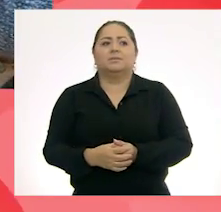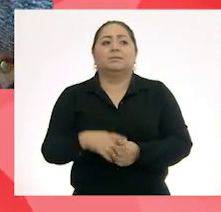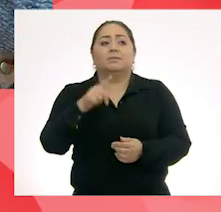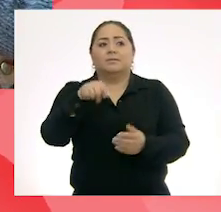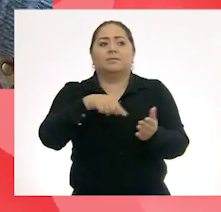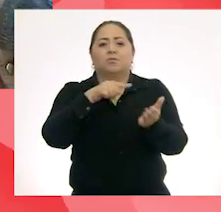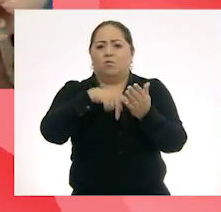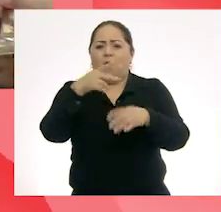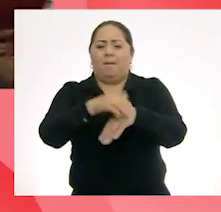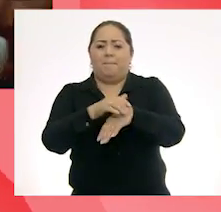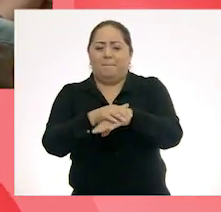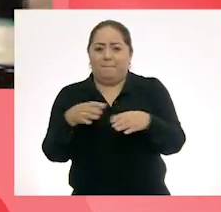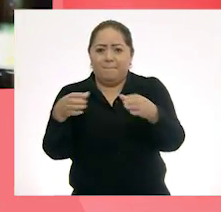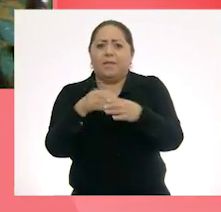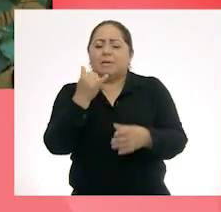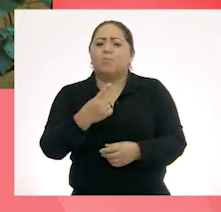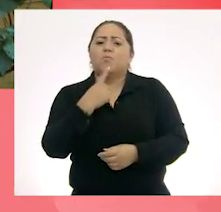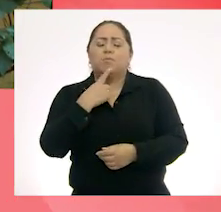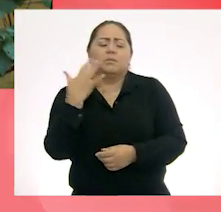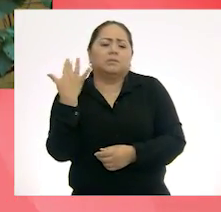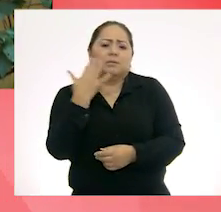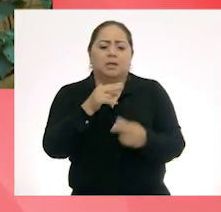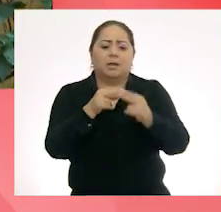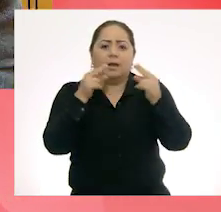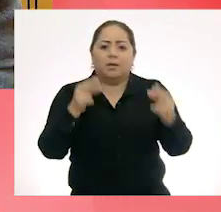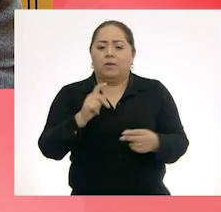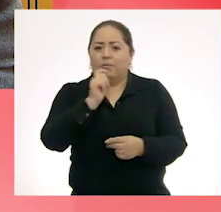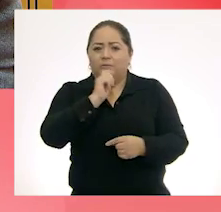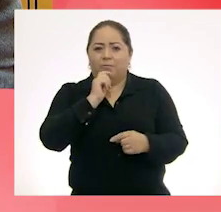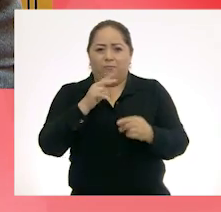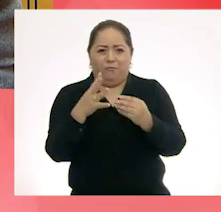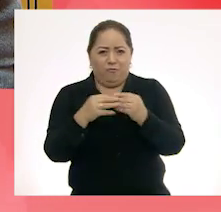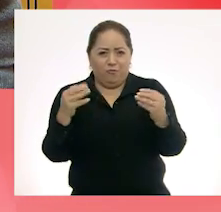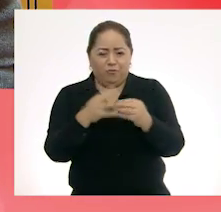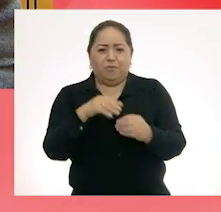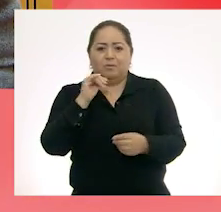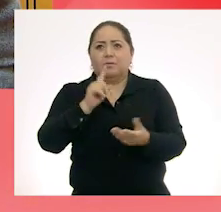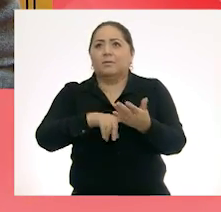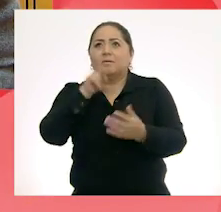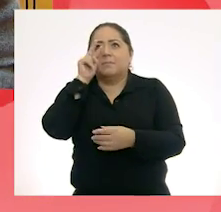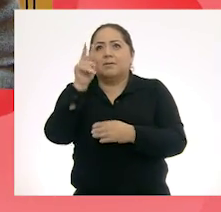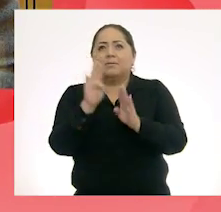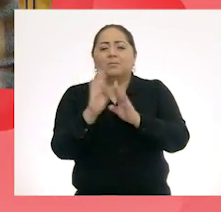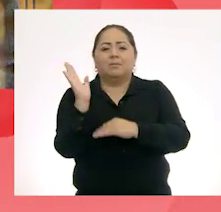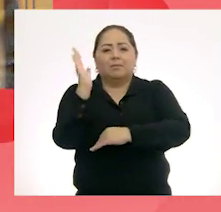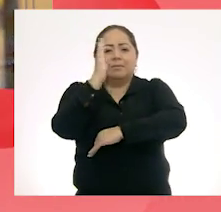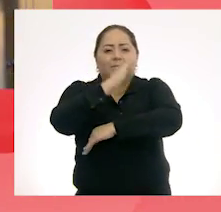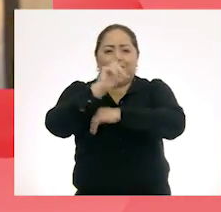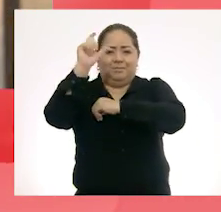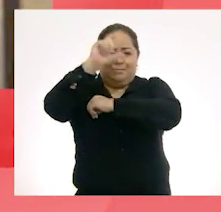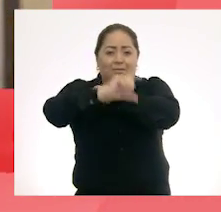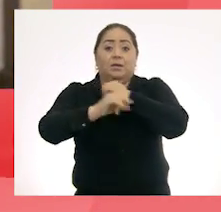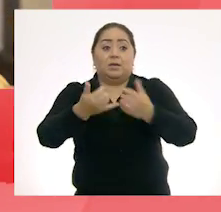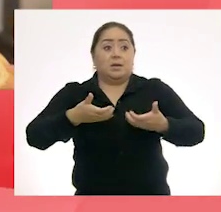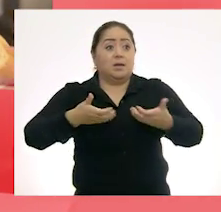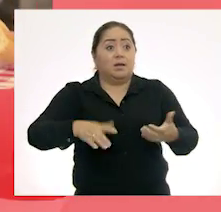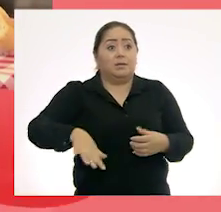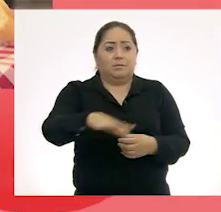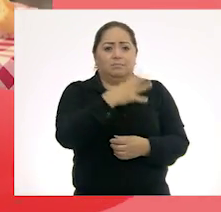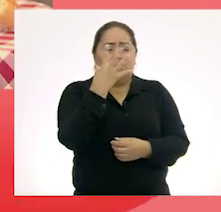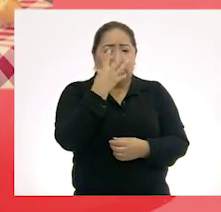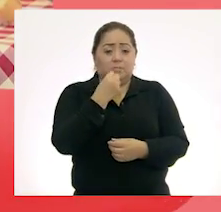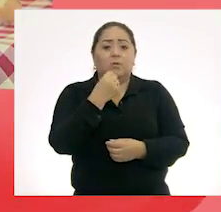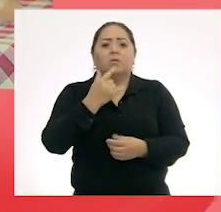café con tus amigos y probar la riquísima nieve de frutas mientras observas el atardecer. Sus calles, además de